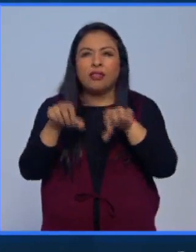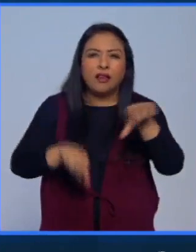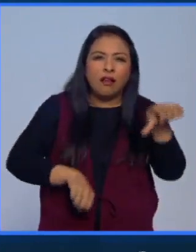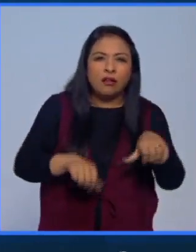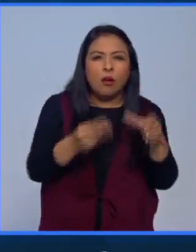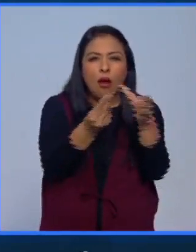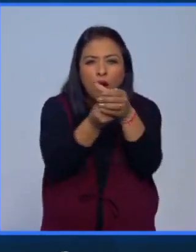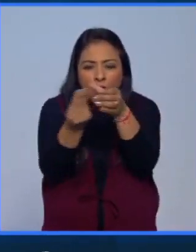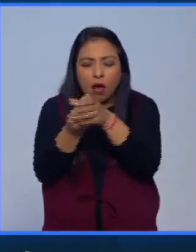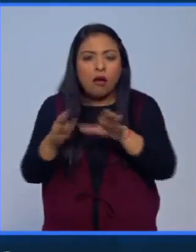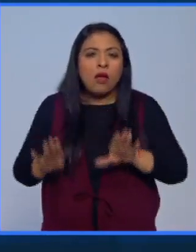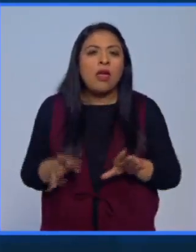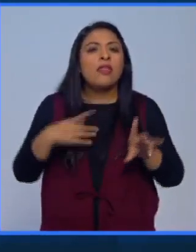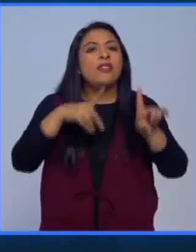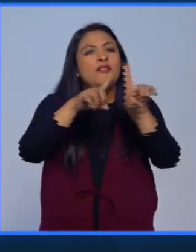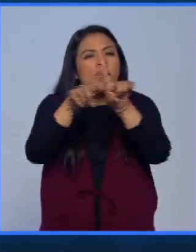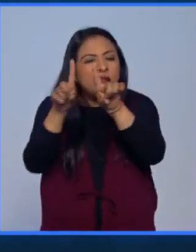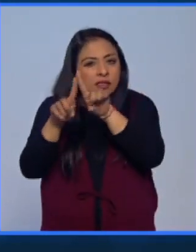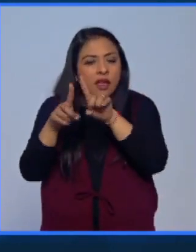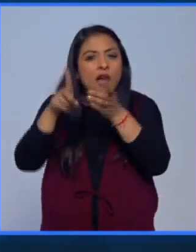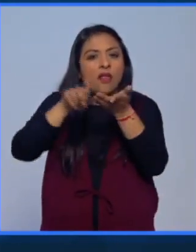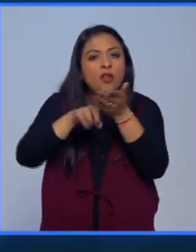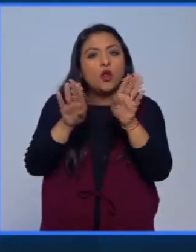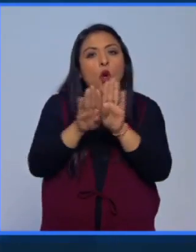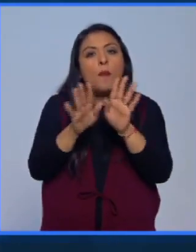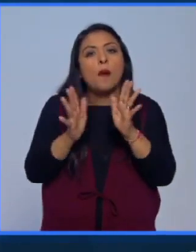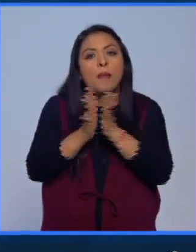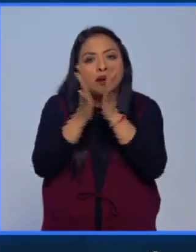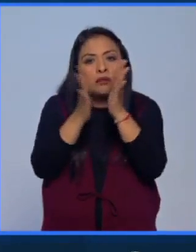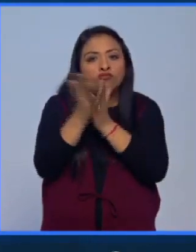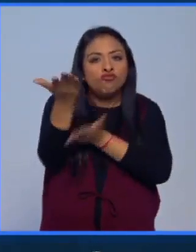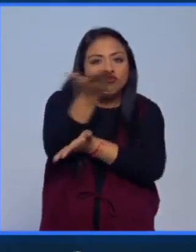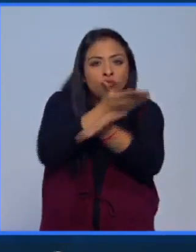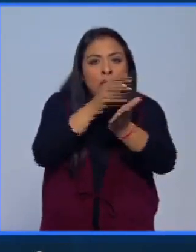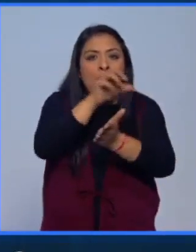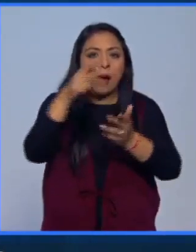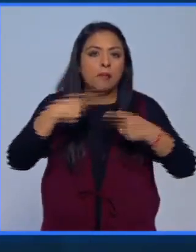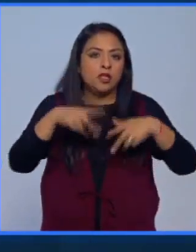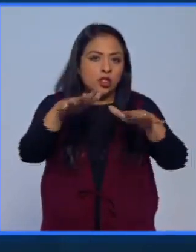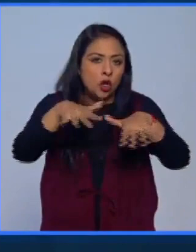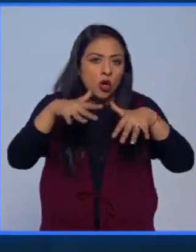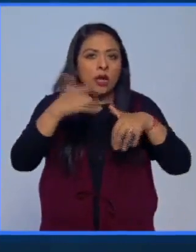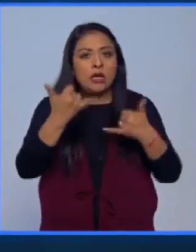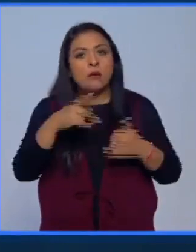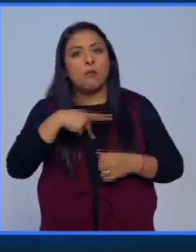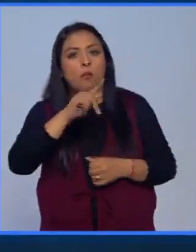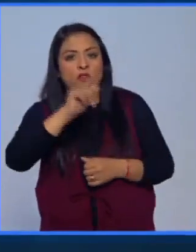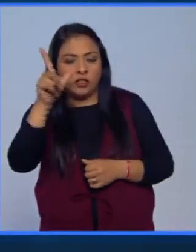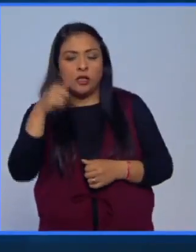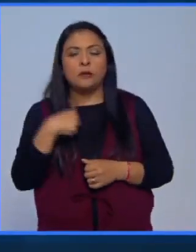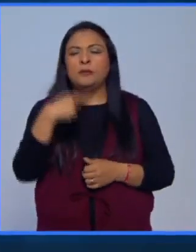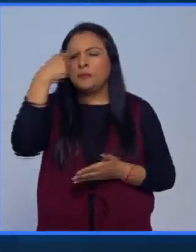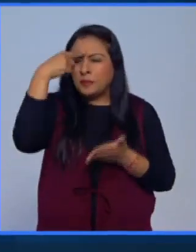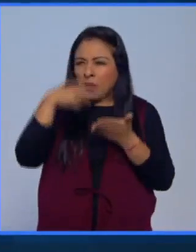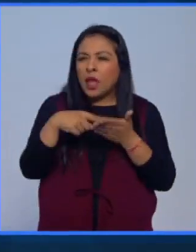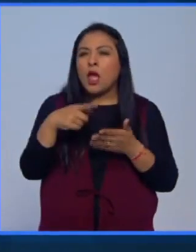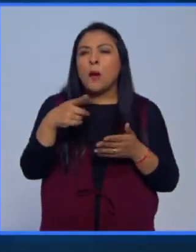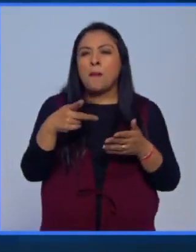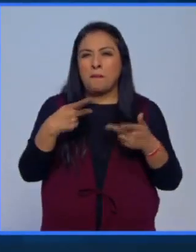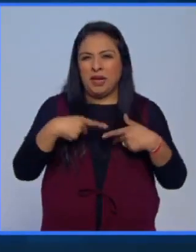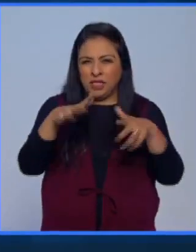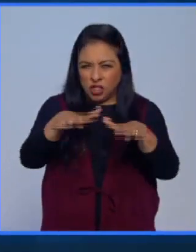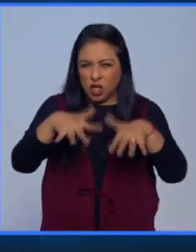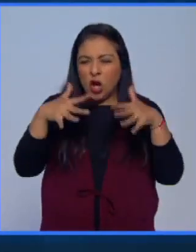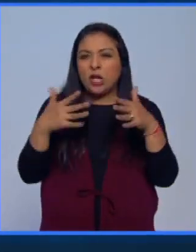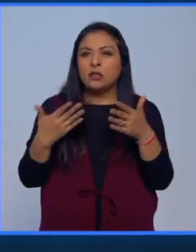se caracteriza por su diversidad y la interacción entre los creadores con el público. Yo creo que el público exigió, exige, y hoy